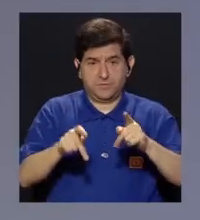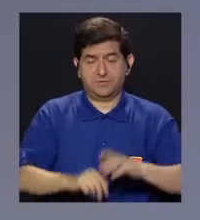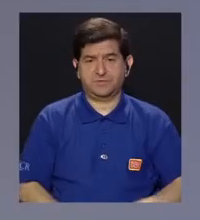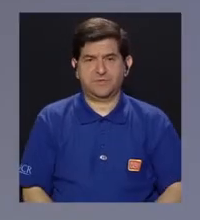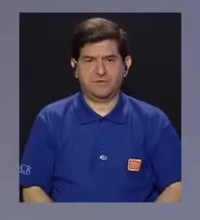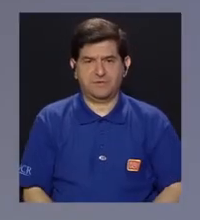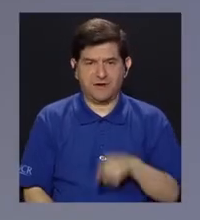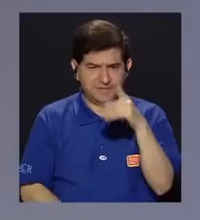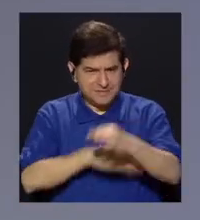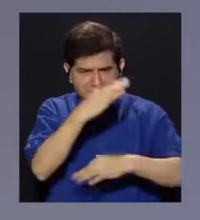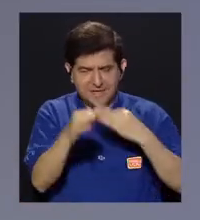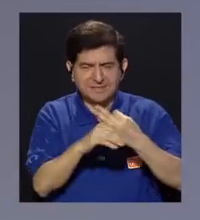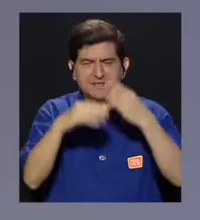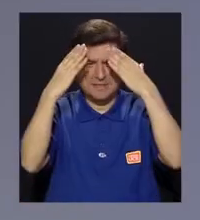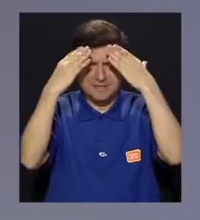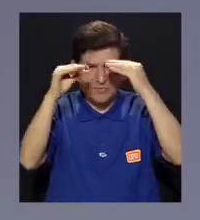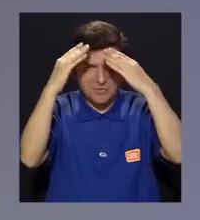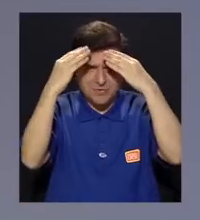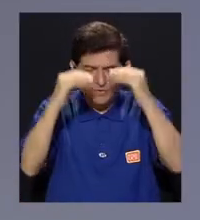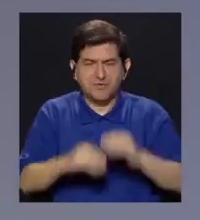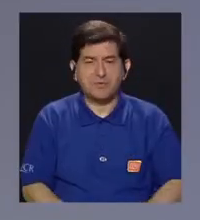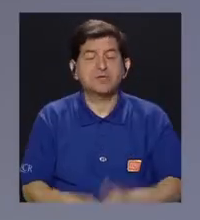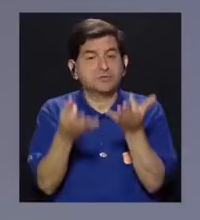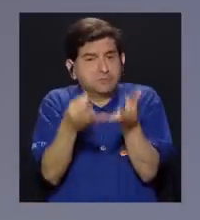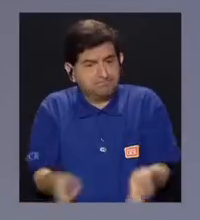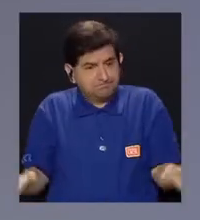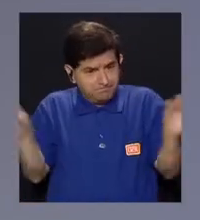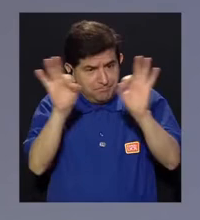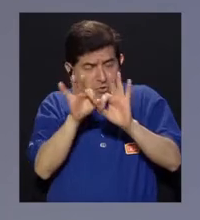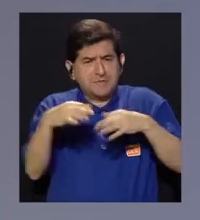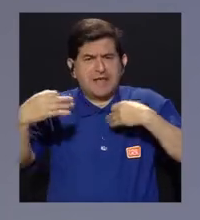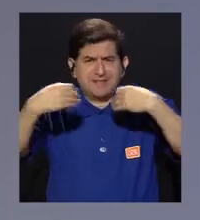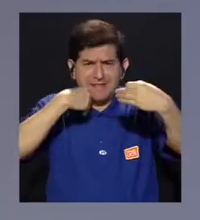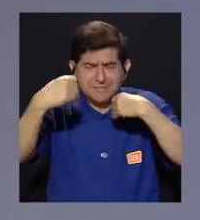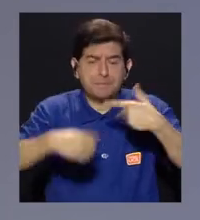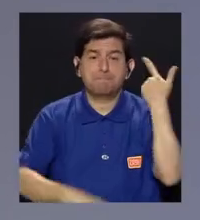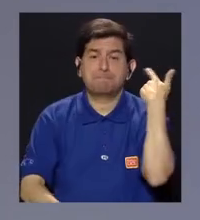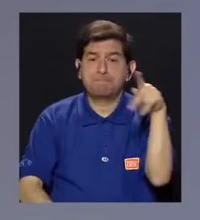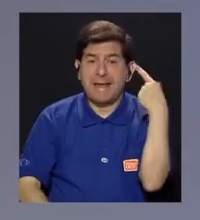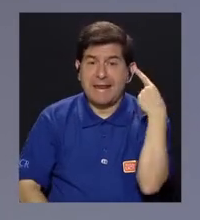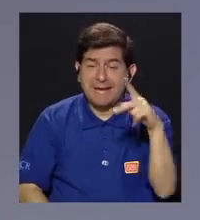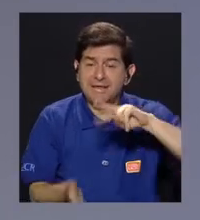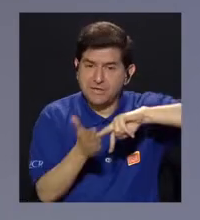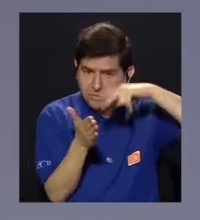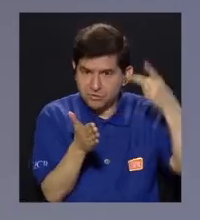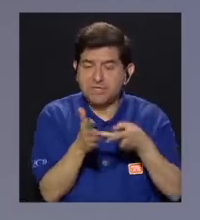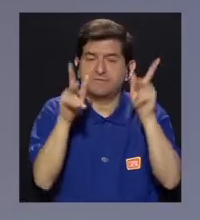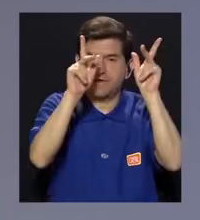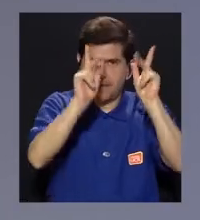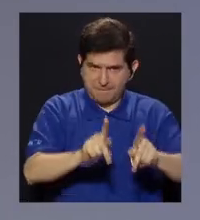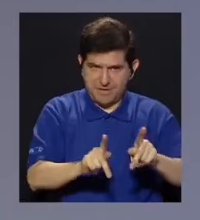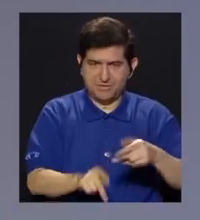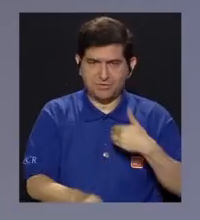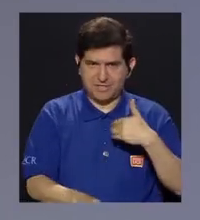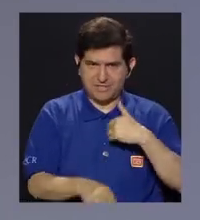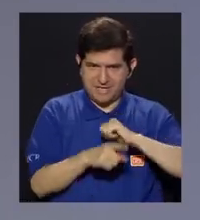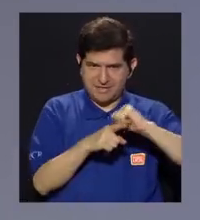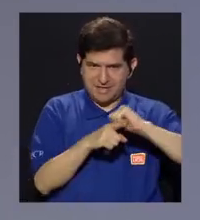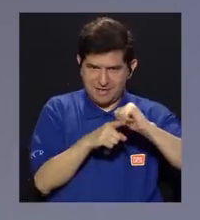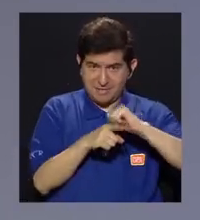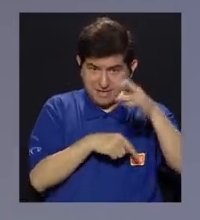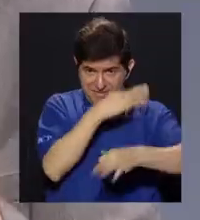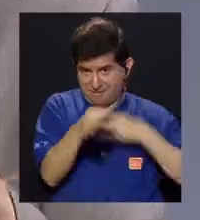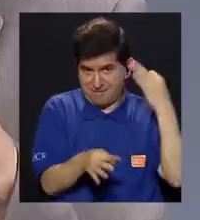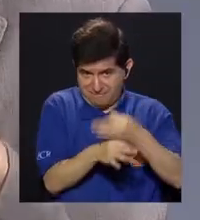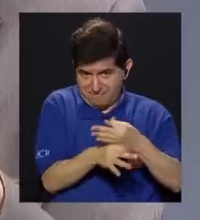eso digamos como como dato duro es muy importante que usted nos explique cuáles serían los riesgos en los que incurrirían las personas que tienen esas